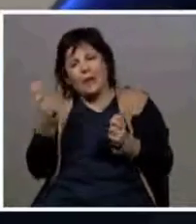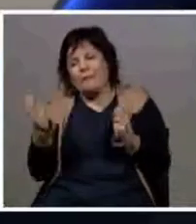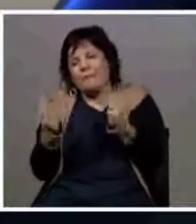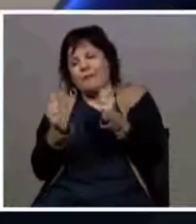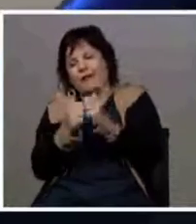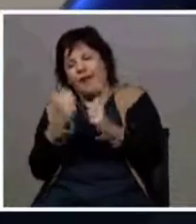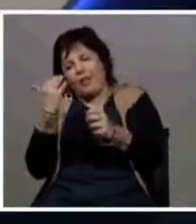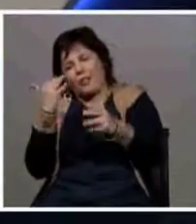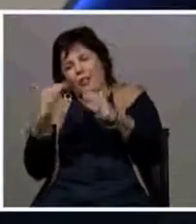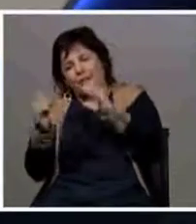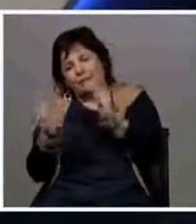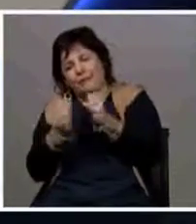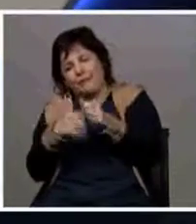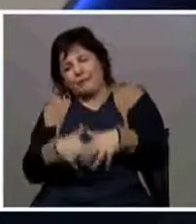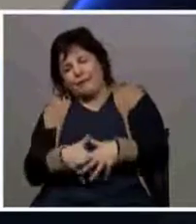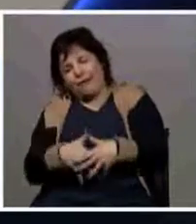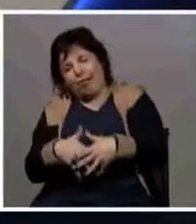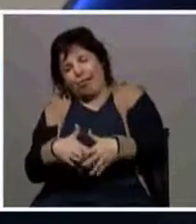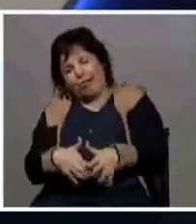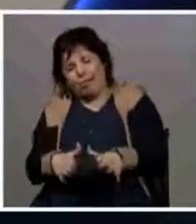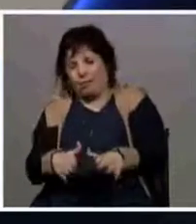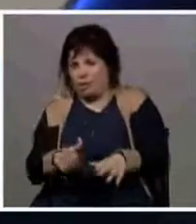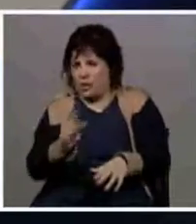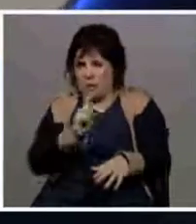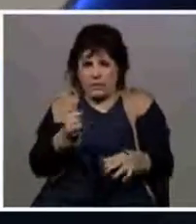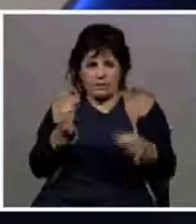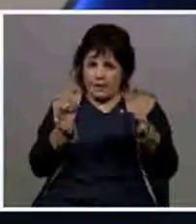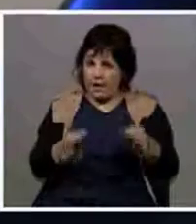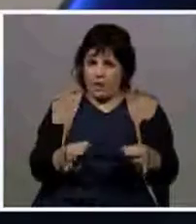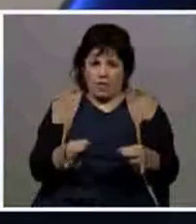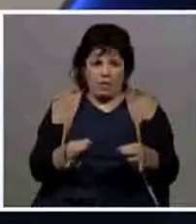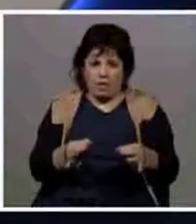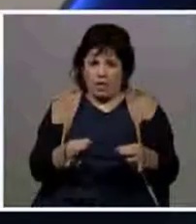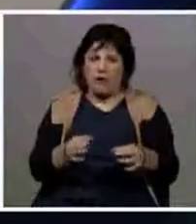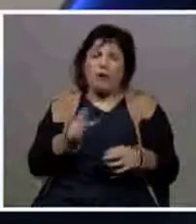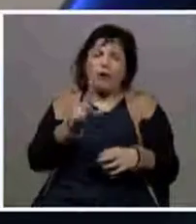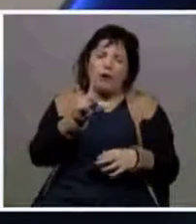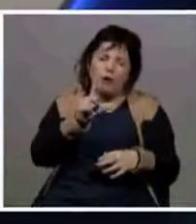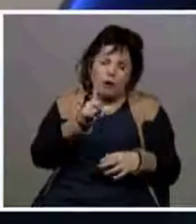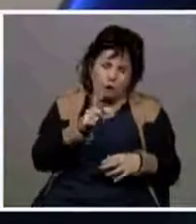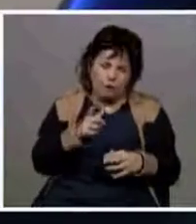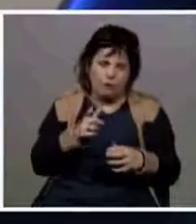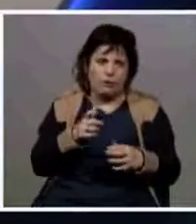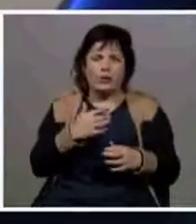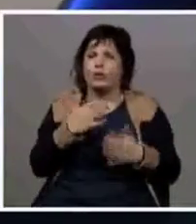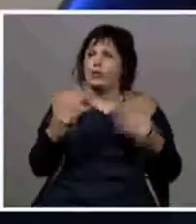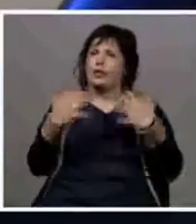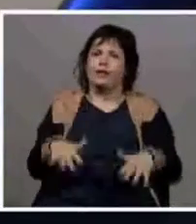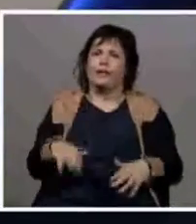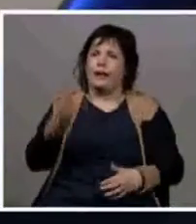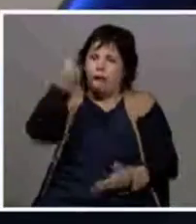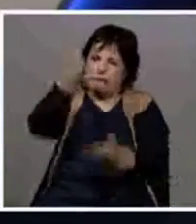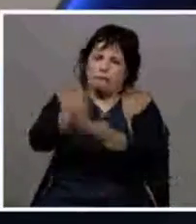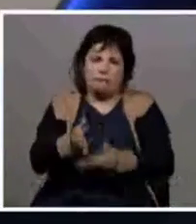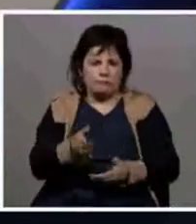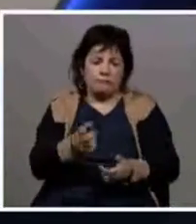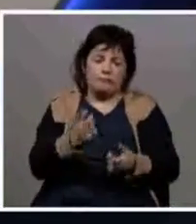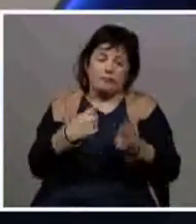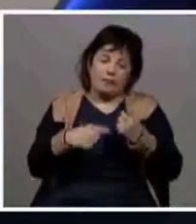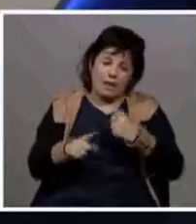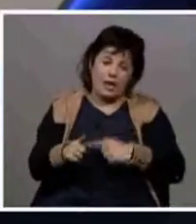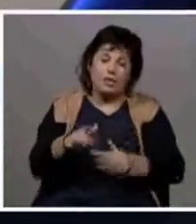que se embaraza y tiene no es esa la realidad en general por supuesto que ahora que yo no quiero ser este en esto por supuesto